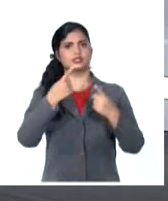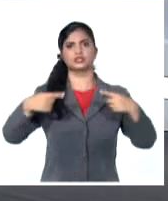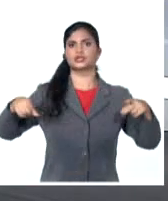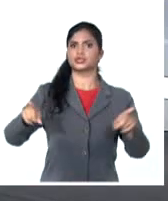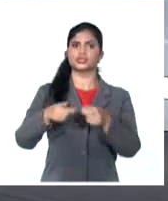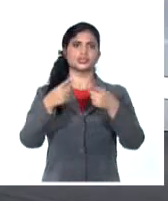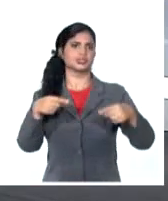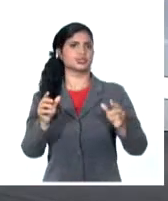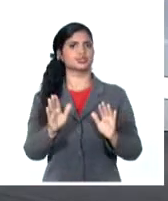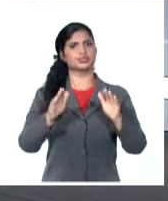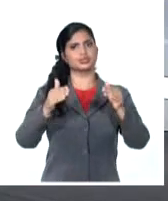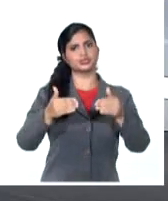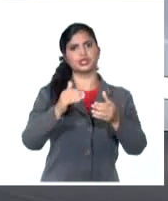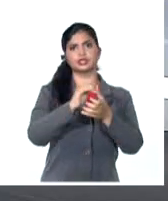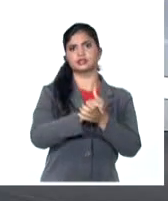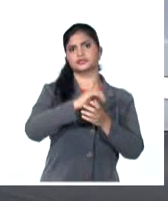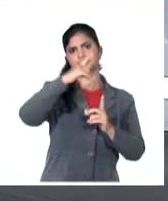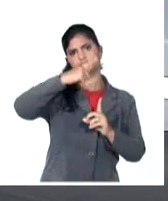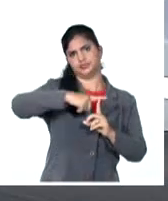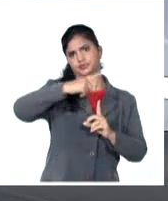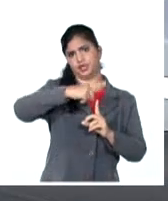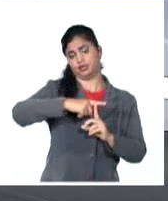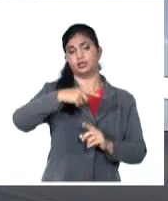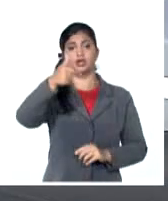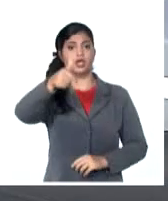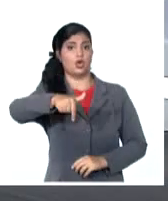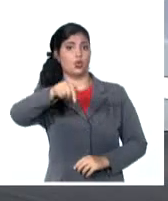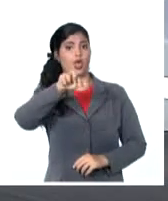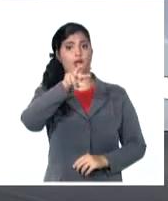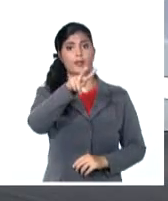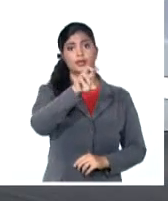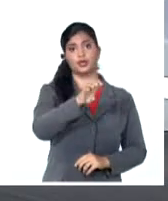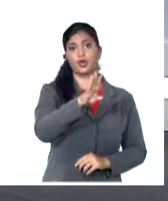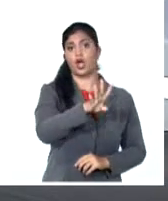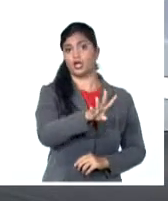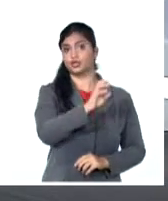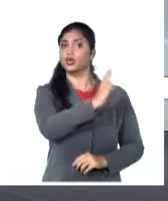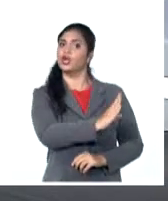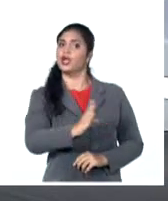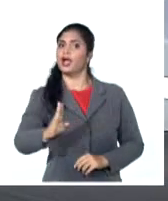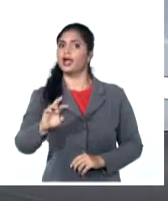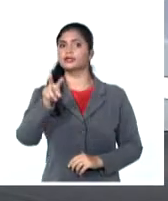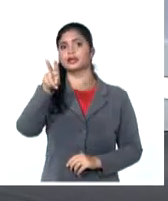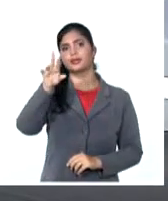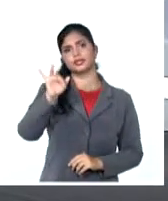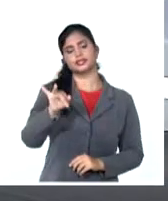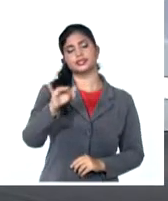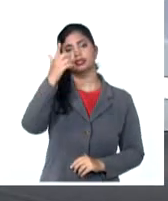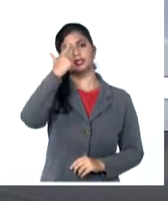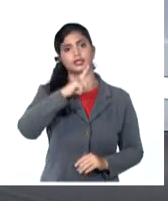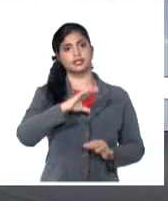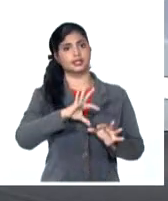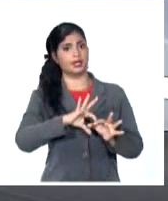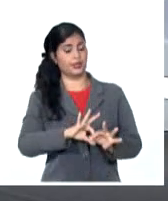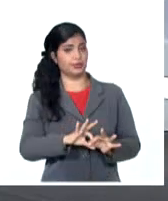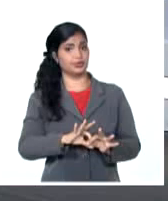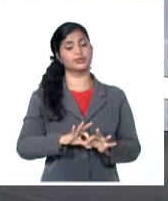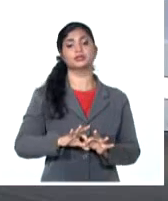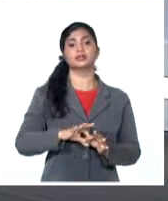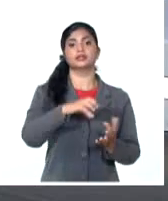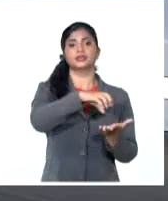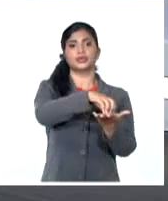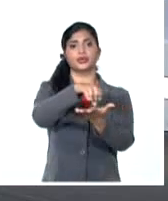de Matanzas. A partir del jueves 24 y hasta el domingo 27 de agosto, el festival trasladará sus actividades al